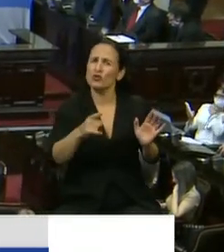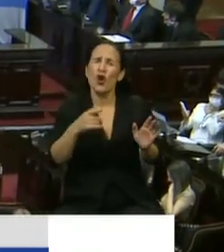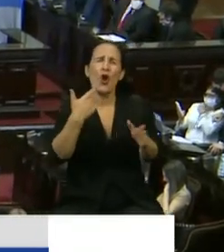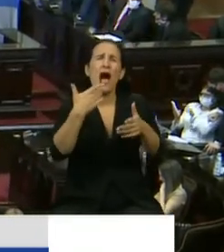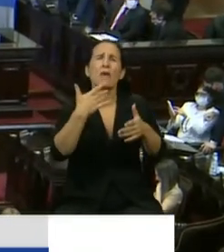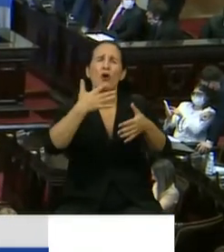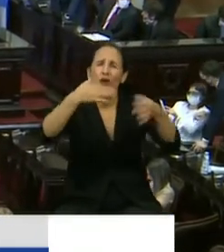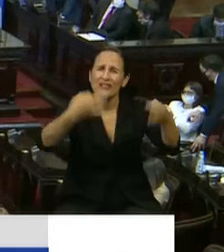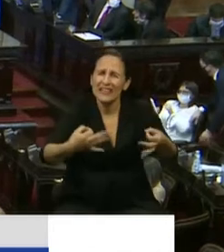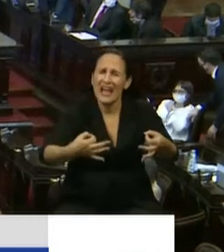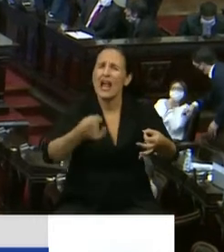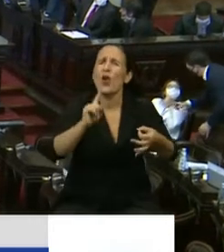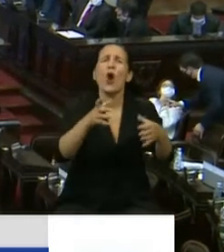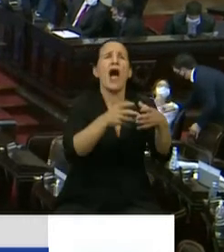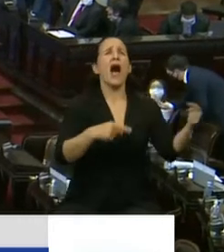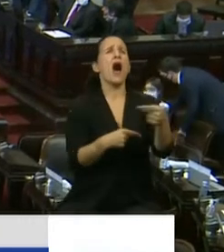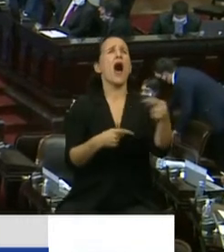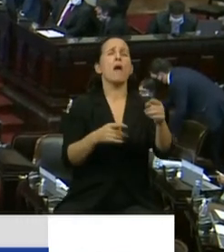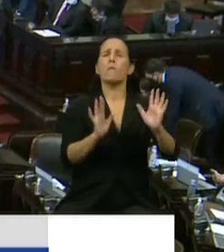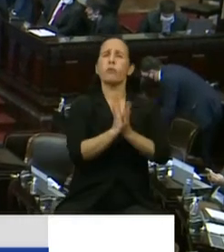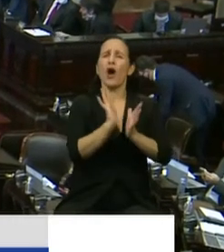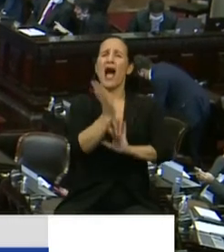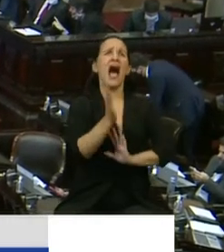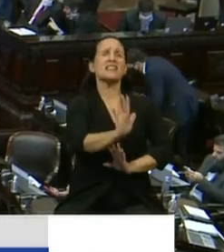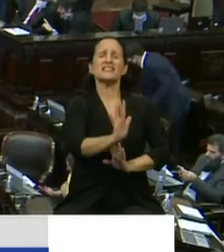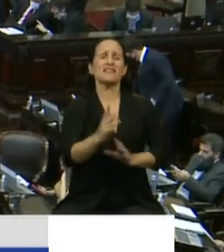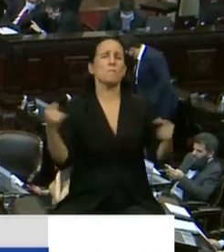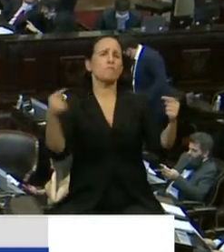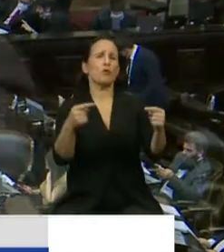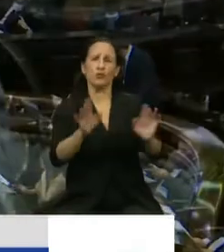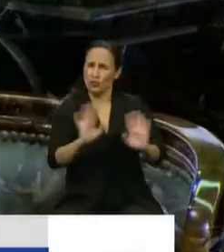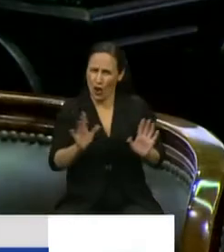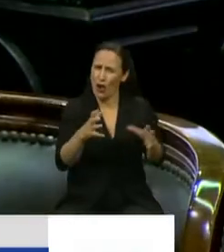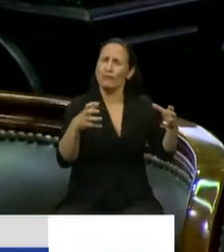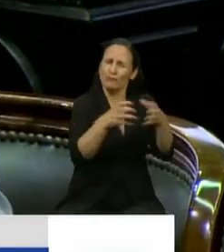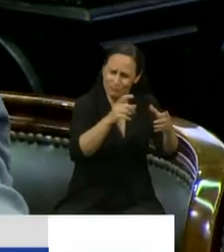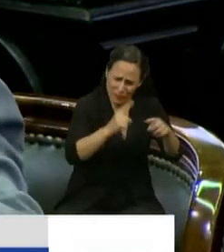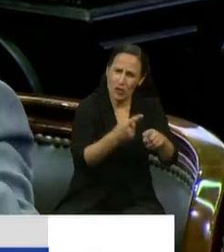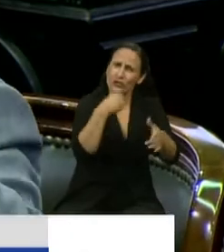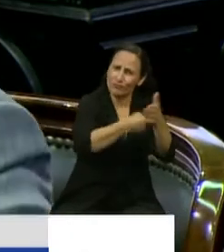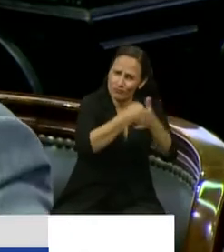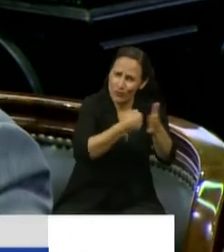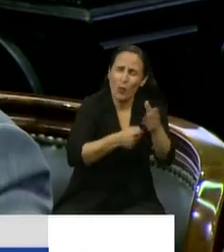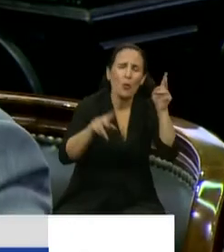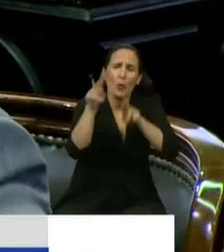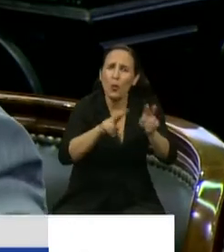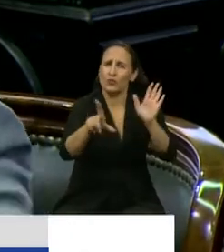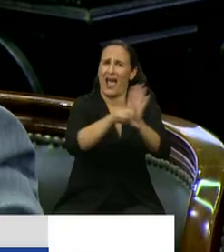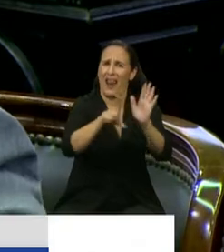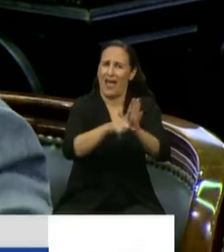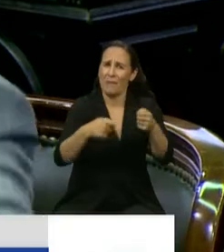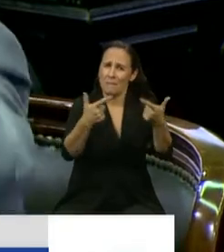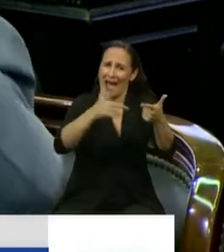por la oposición misma, porque de nuestro bloque hemos hecho todo lo necesario para que se sancionen leyes de solidaridad, no